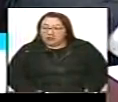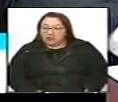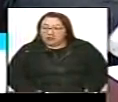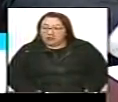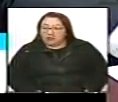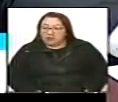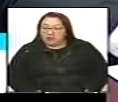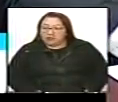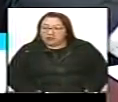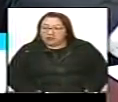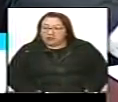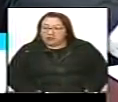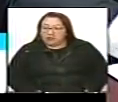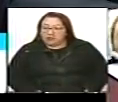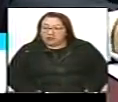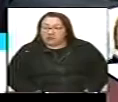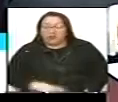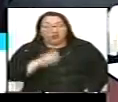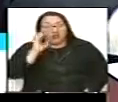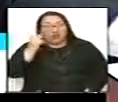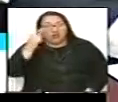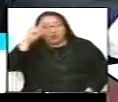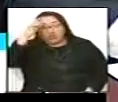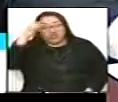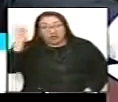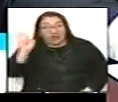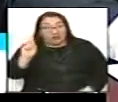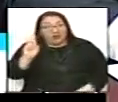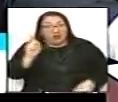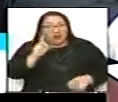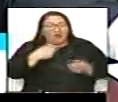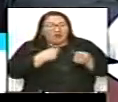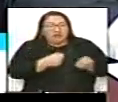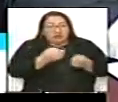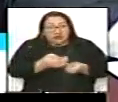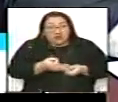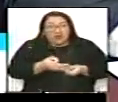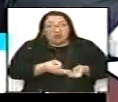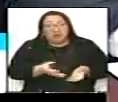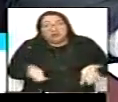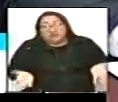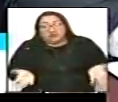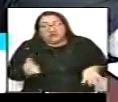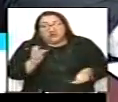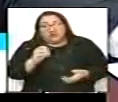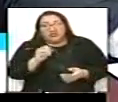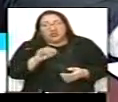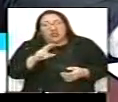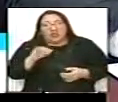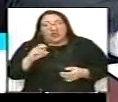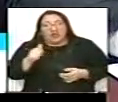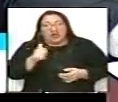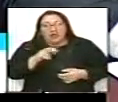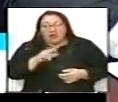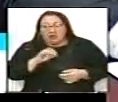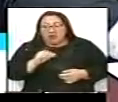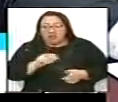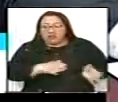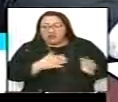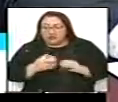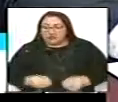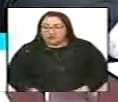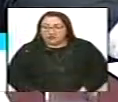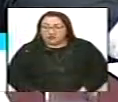ignorancia, intencionalidad de la Fiscal de la Nación, Zoraida Ábalos, y por otro